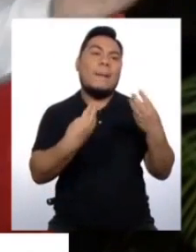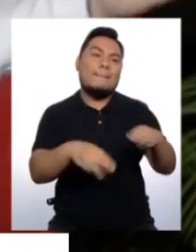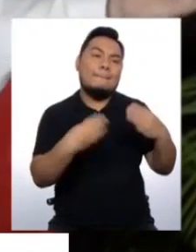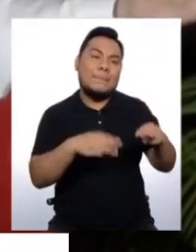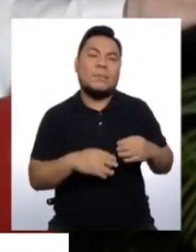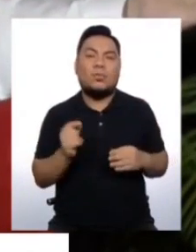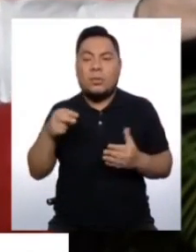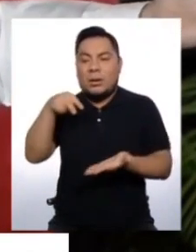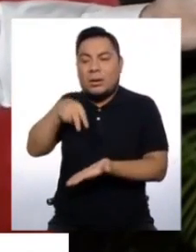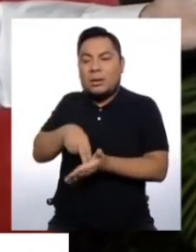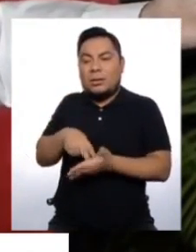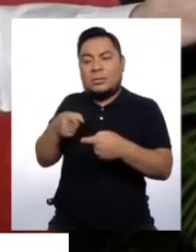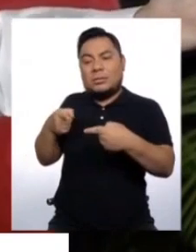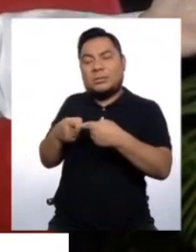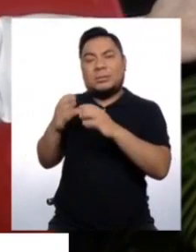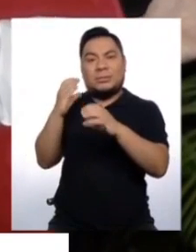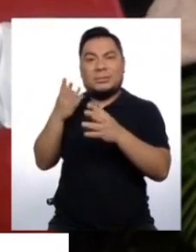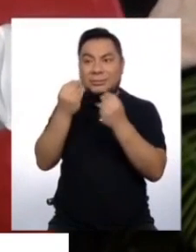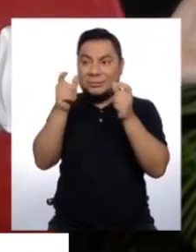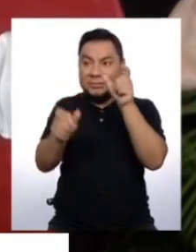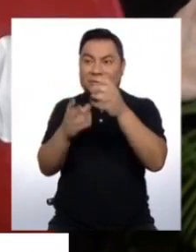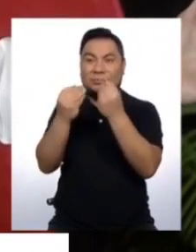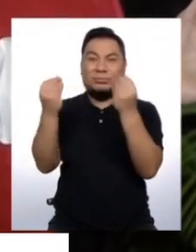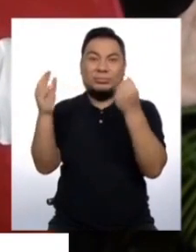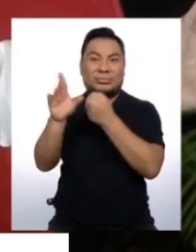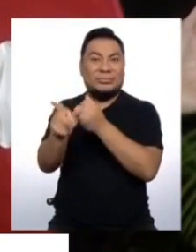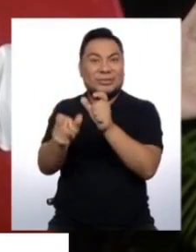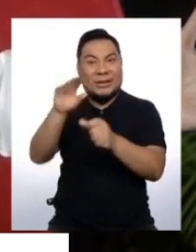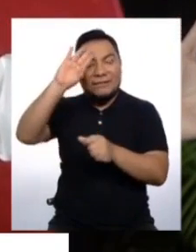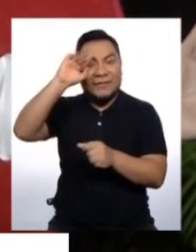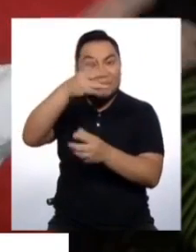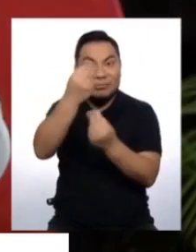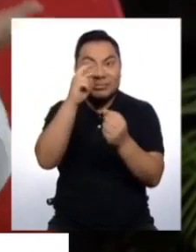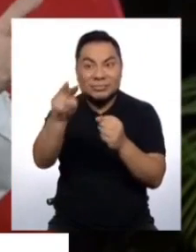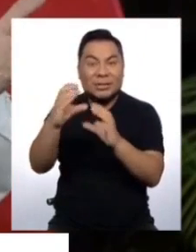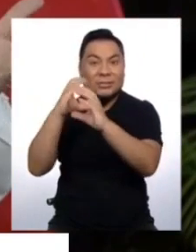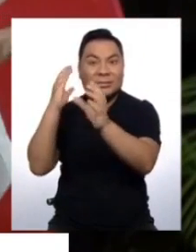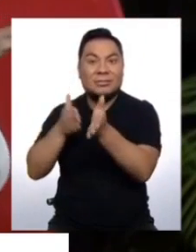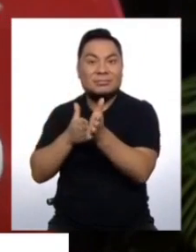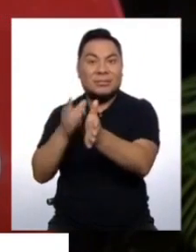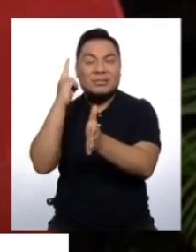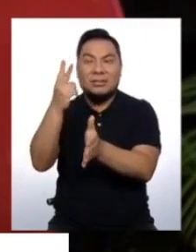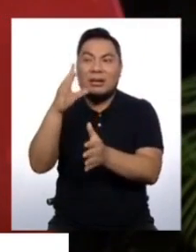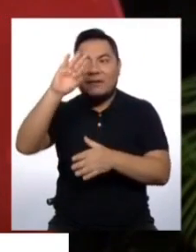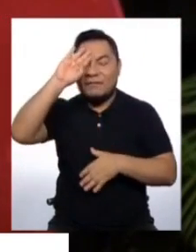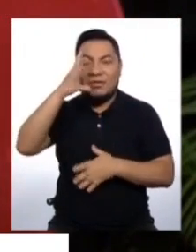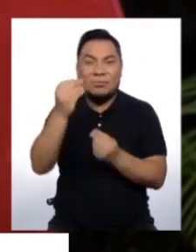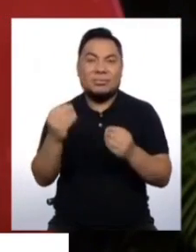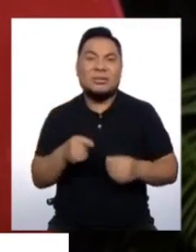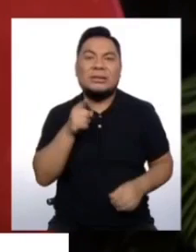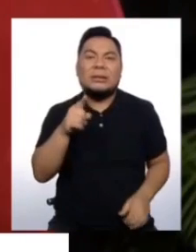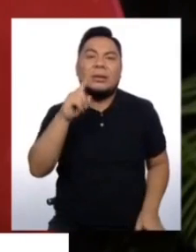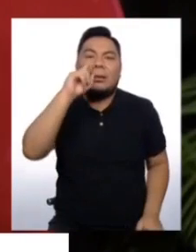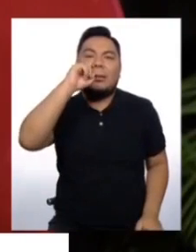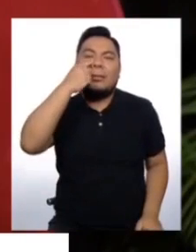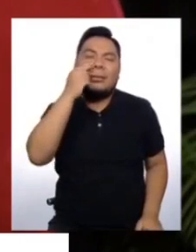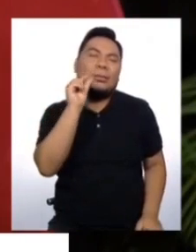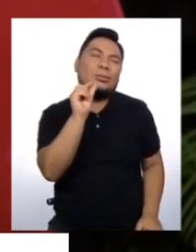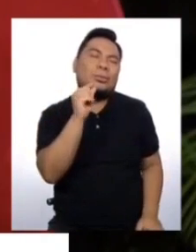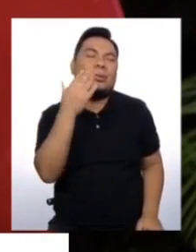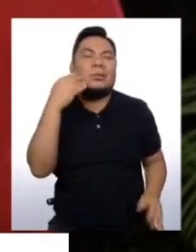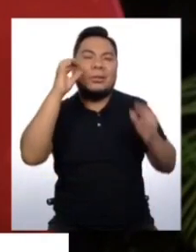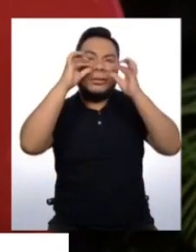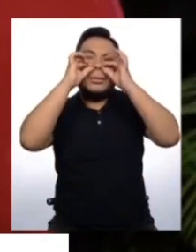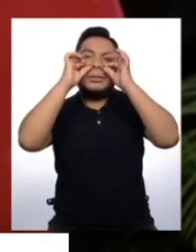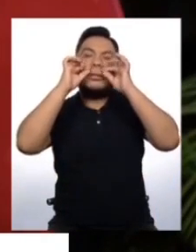al paradero, que hemos visto que hay mucha gente contagiada, no es que me aburre y me la saco un ratito, o